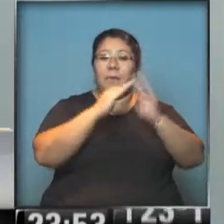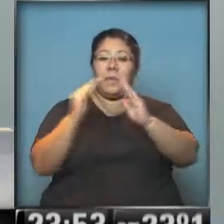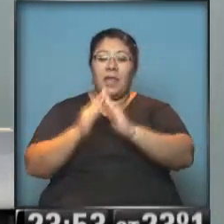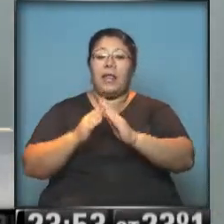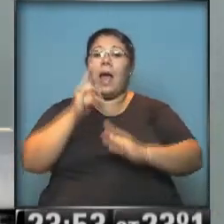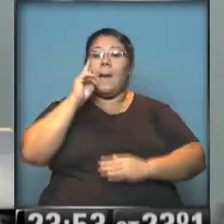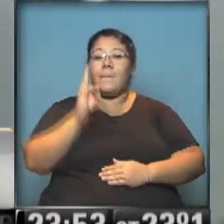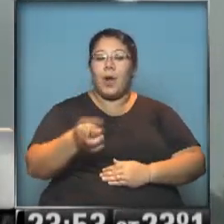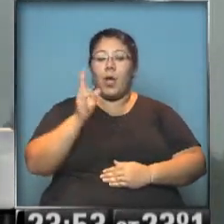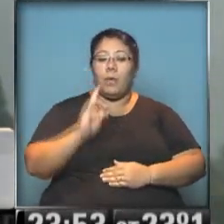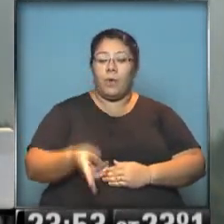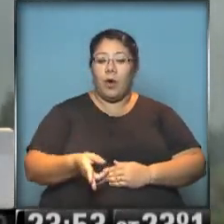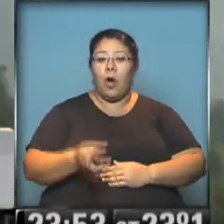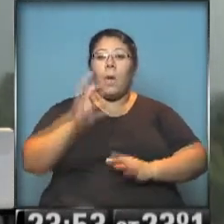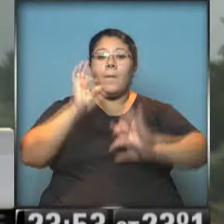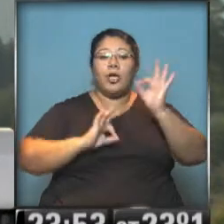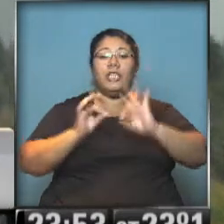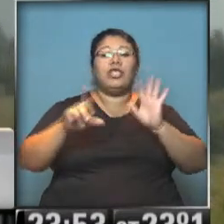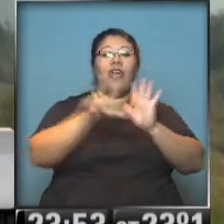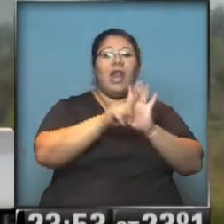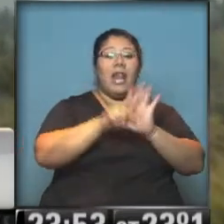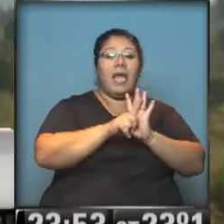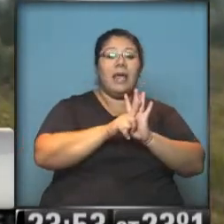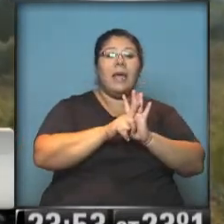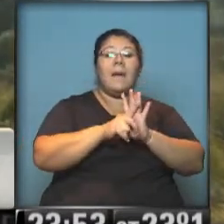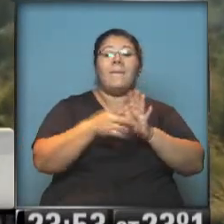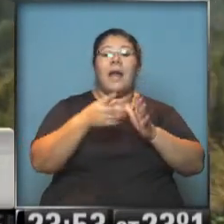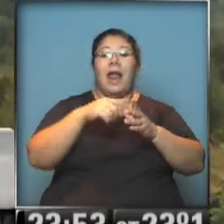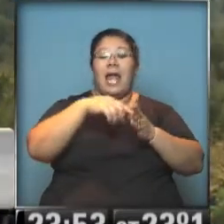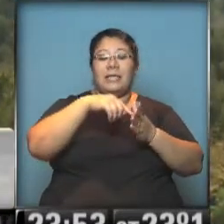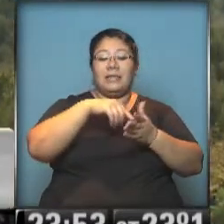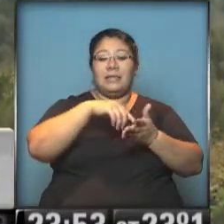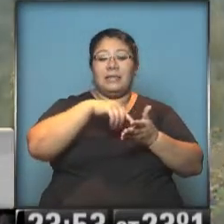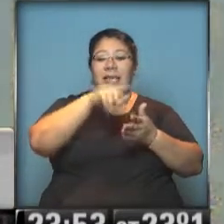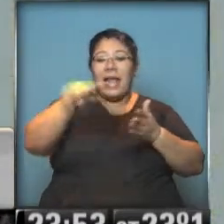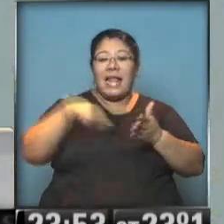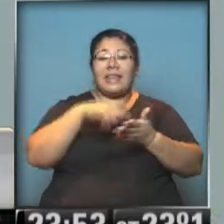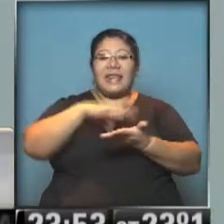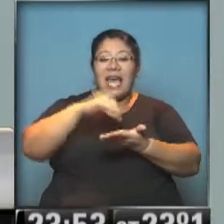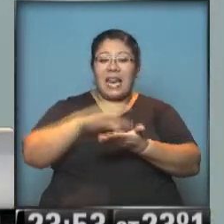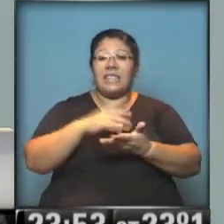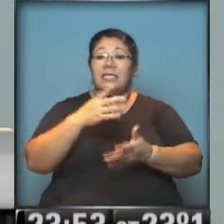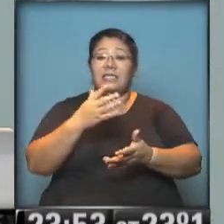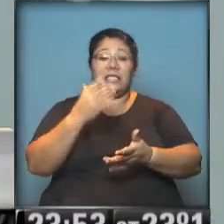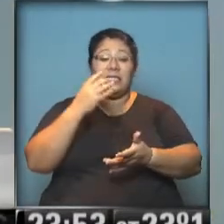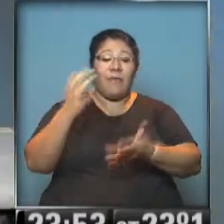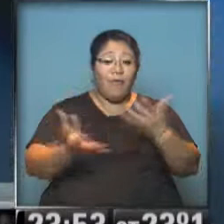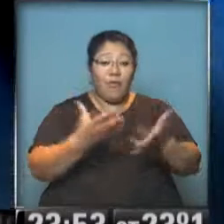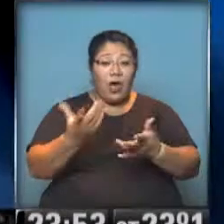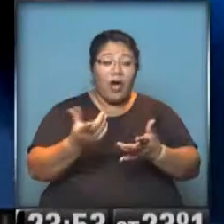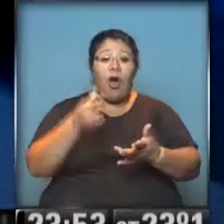a la legislatura de proyectos de ley para impedir la compra-venta de tierras afectadas por estos incendios.